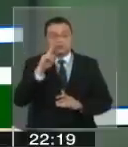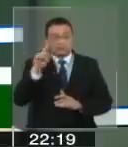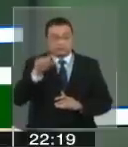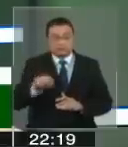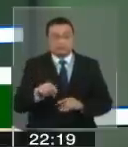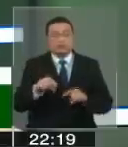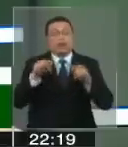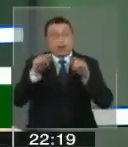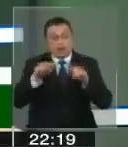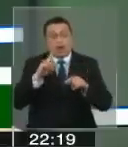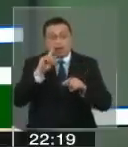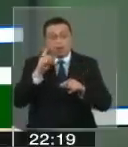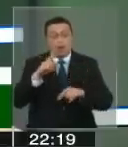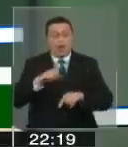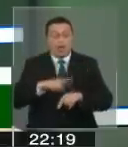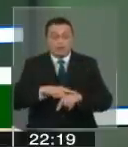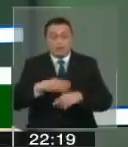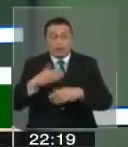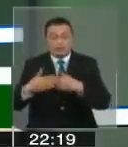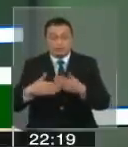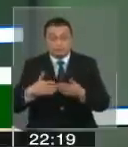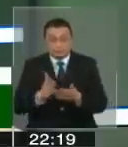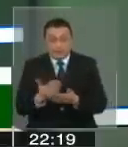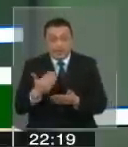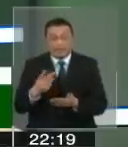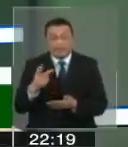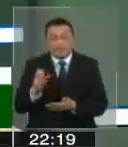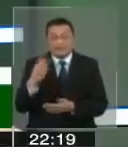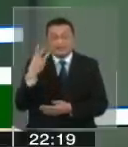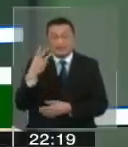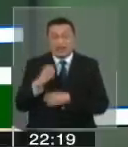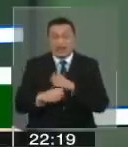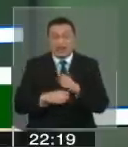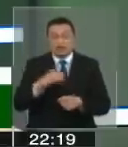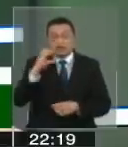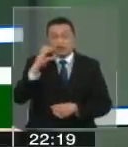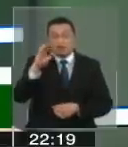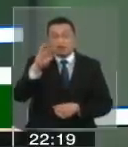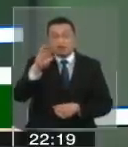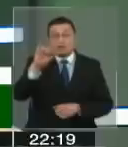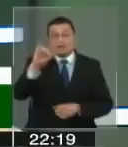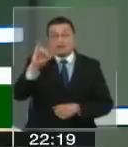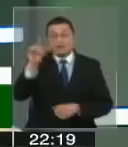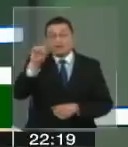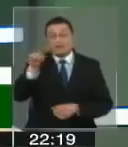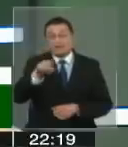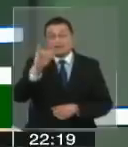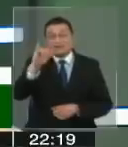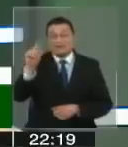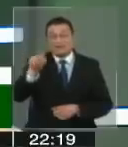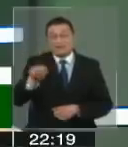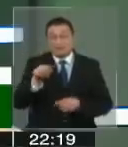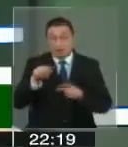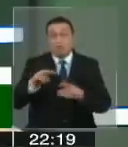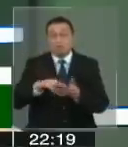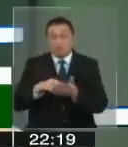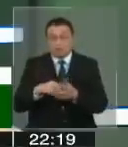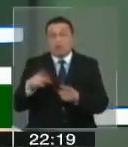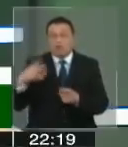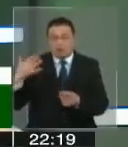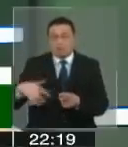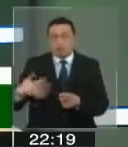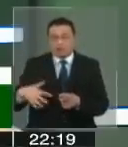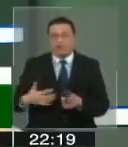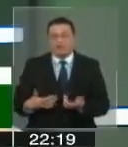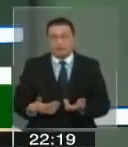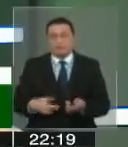etapa inicial, sobre todo, antes de los 3 años, en donde las crisis realmente son un problema muy importante.